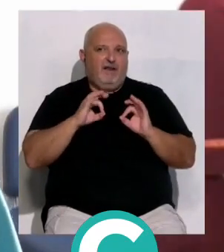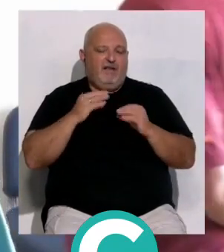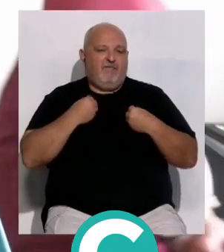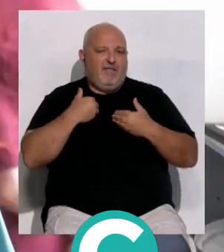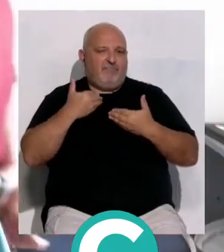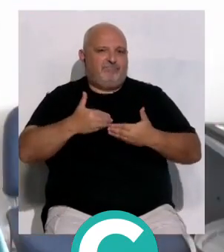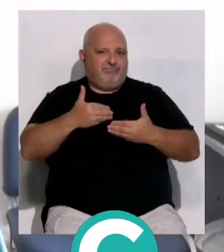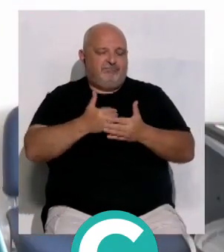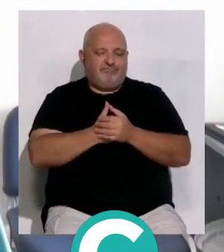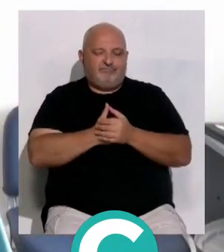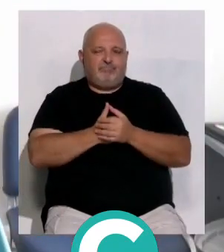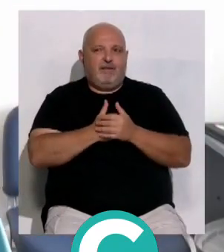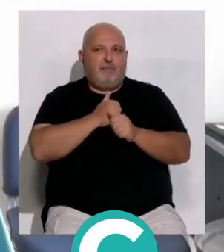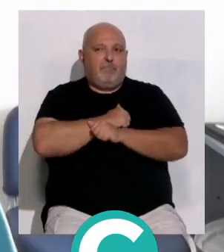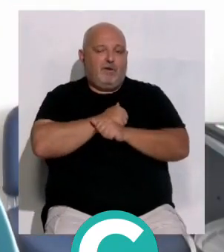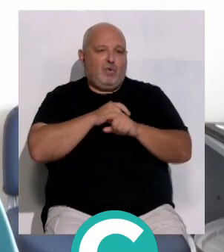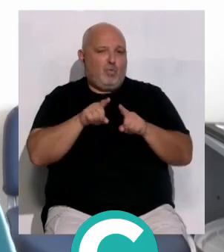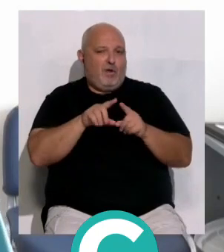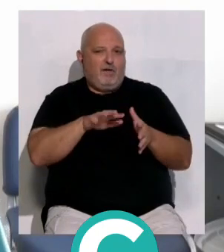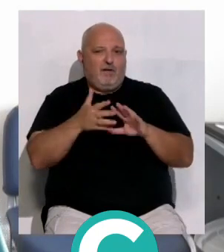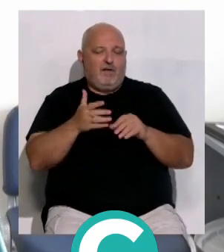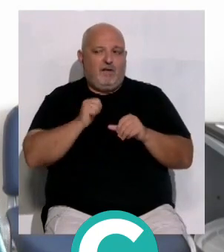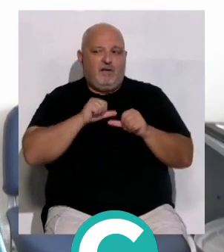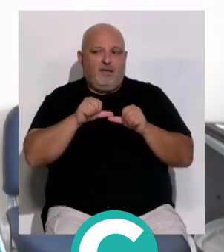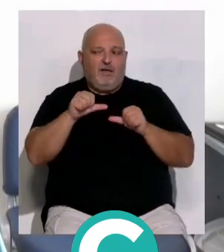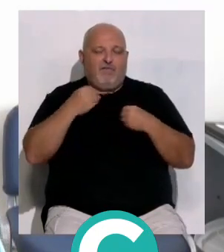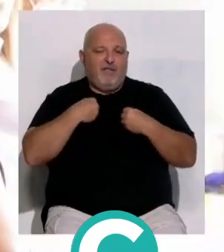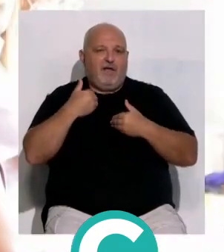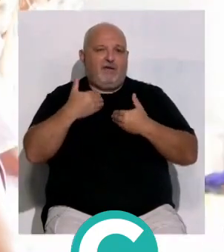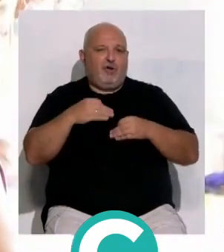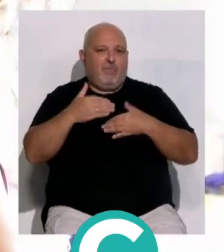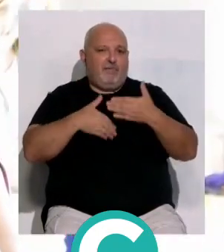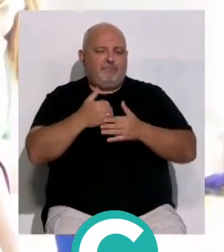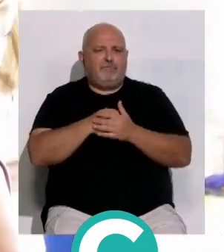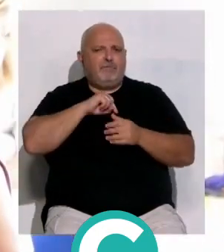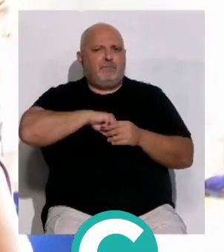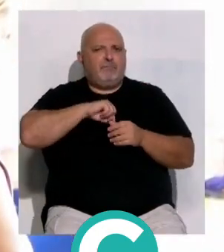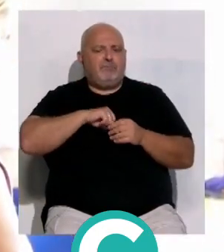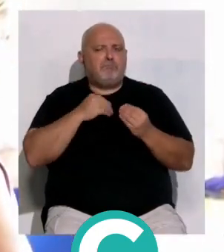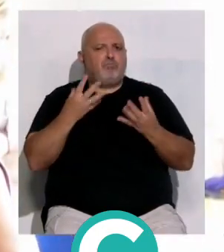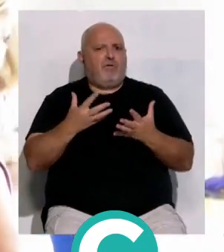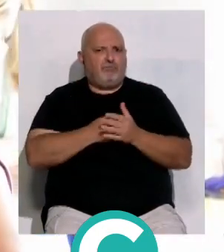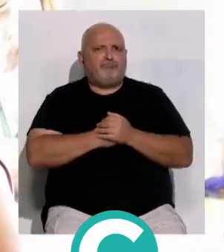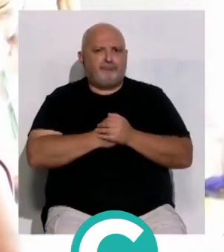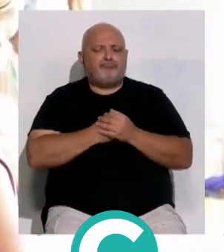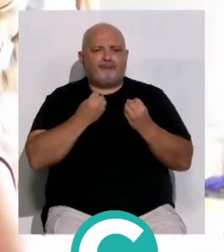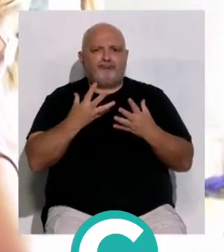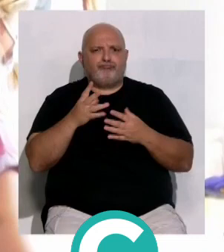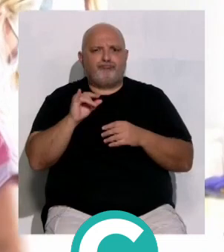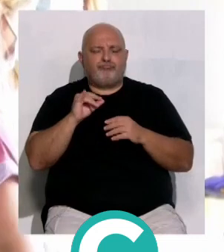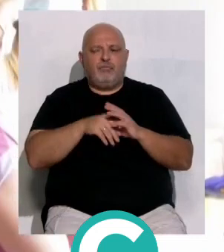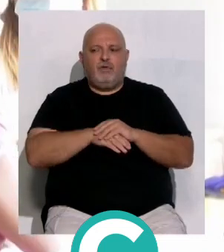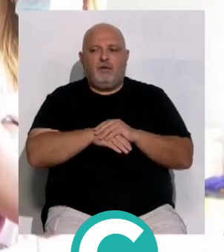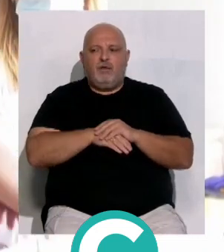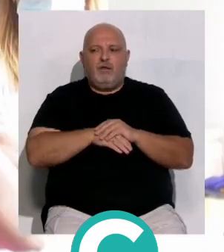vida habitual. Y bueno, pues esperando lo mismo, esperando a volver a la vida normal. Me encuentro muy bien, la verdad. Estoy muy